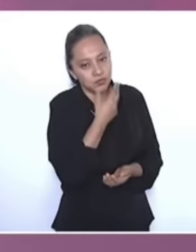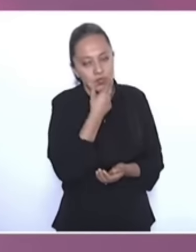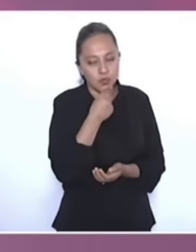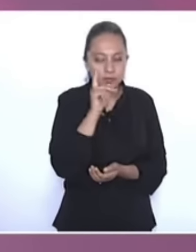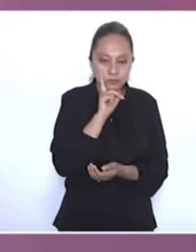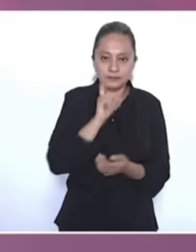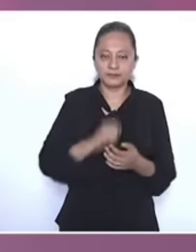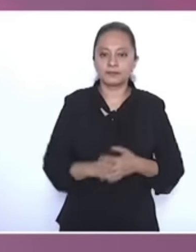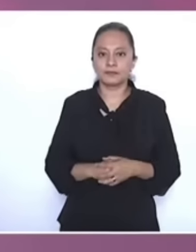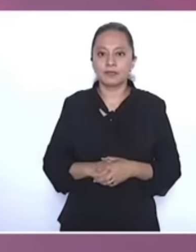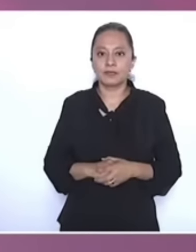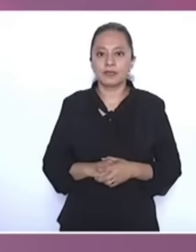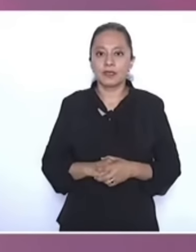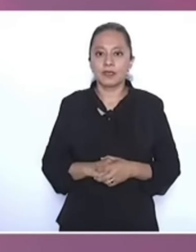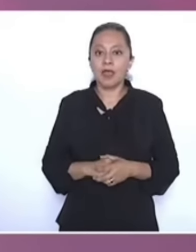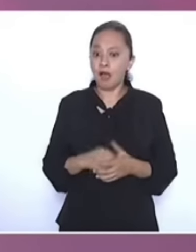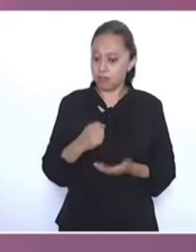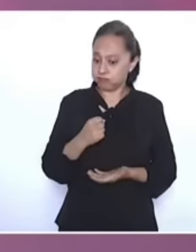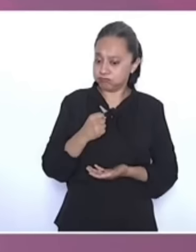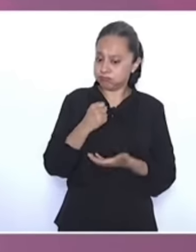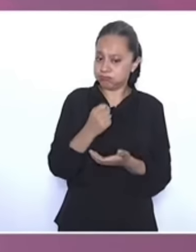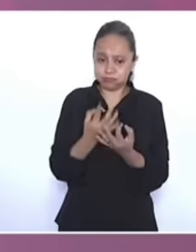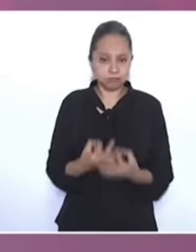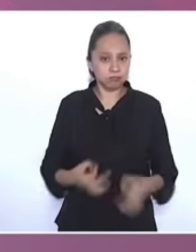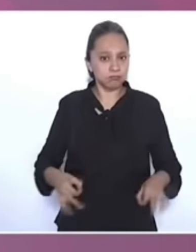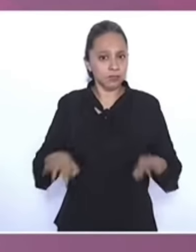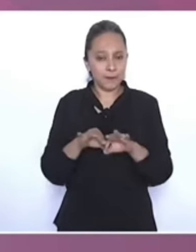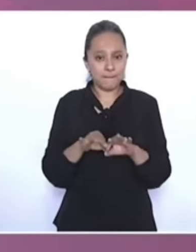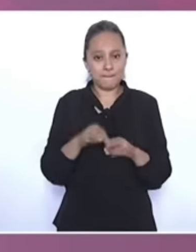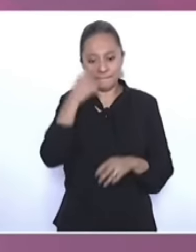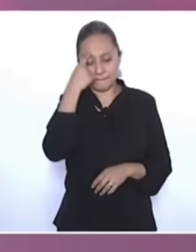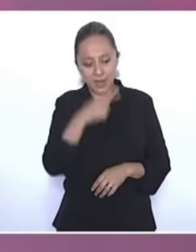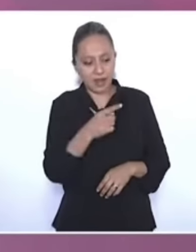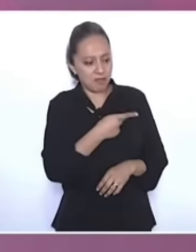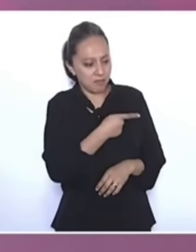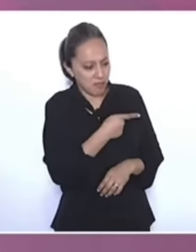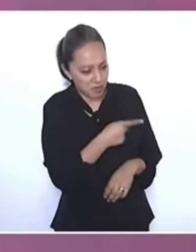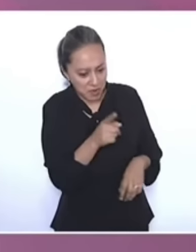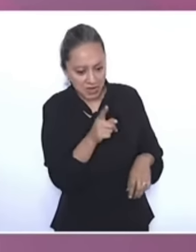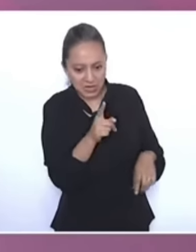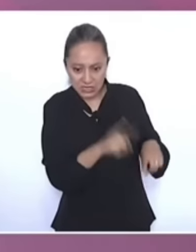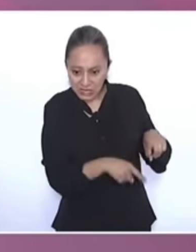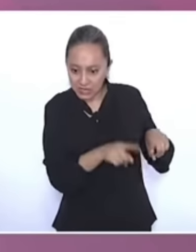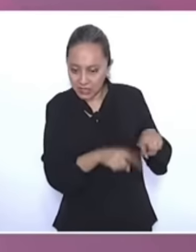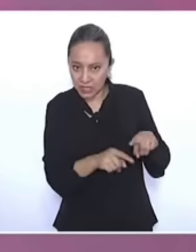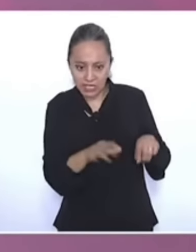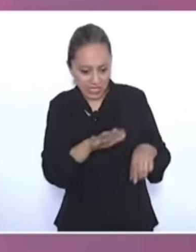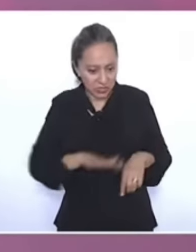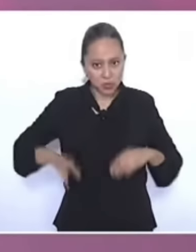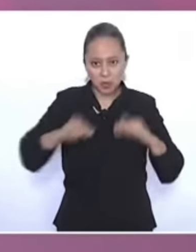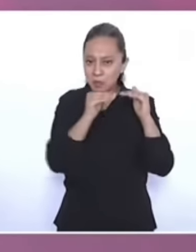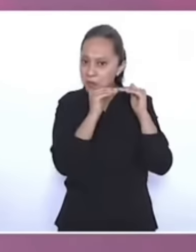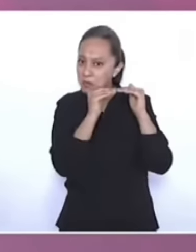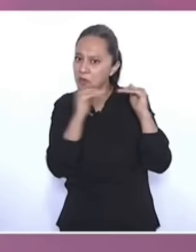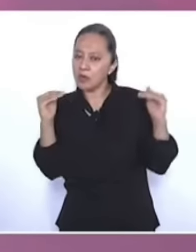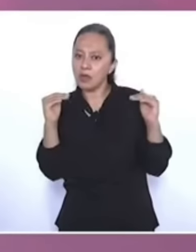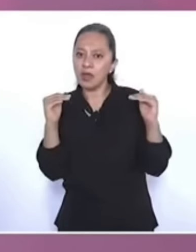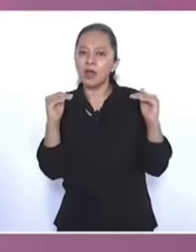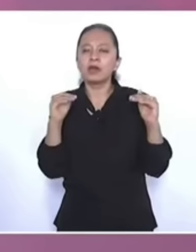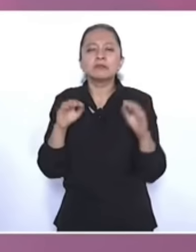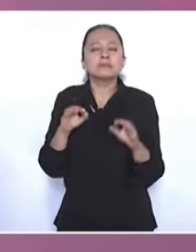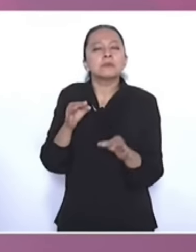estas importantes inversiones dedicadas a combatir la pobreza y la desigualdad solo se han podido